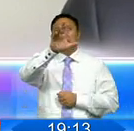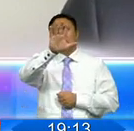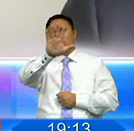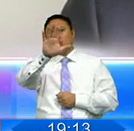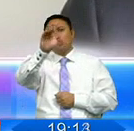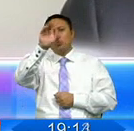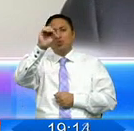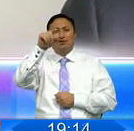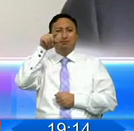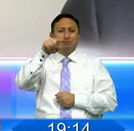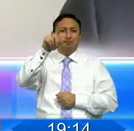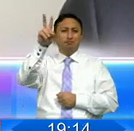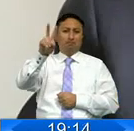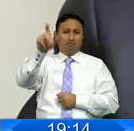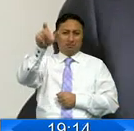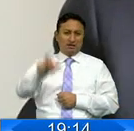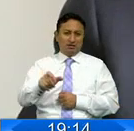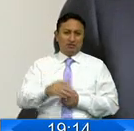250.000 venezolanos,